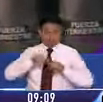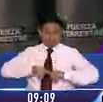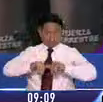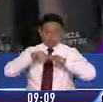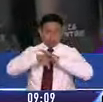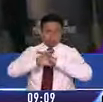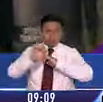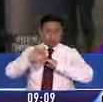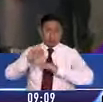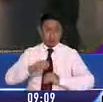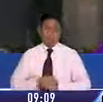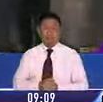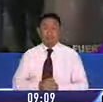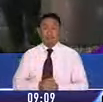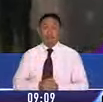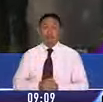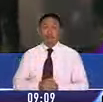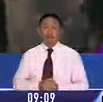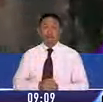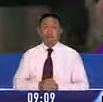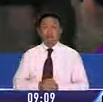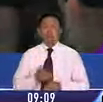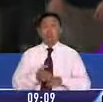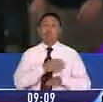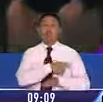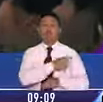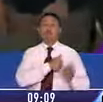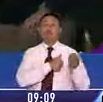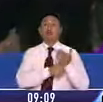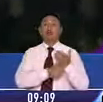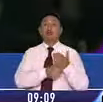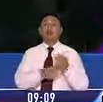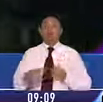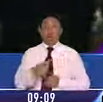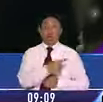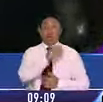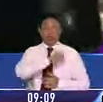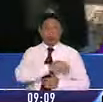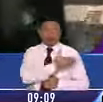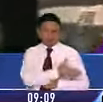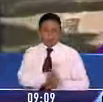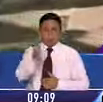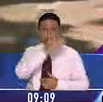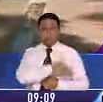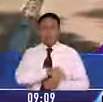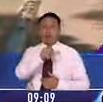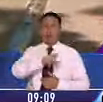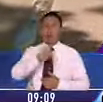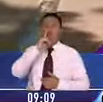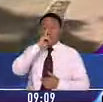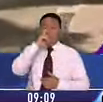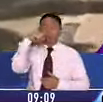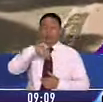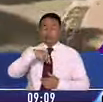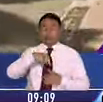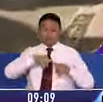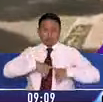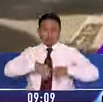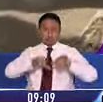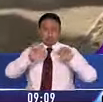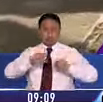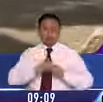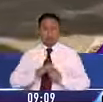diferentes oficinas. Como ya lo ha dicho el ministro, a ellos sí se les va a permitir, a los trabajadores de carrera,